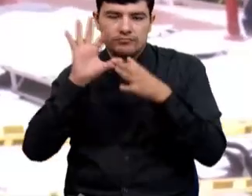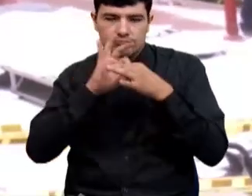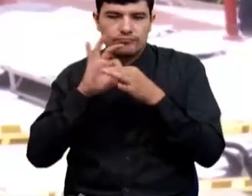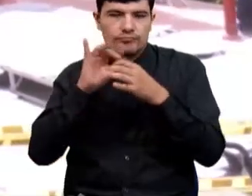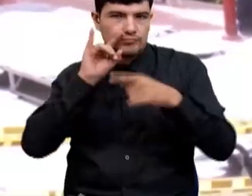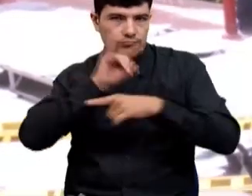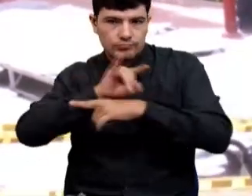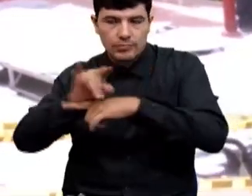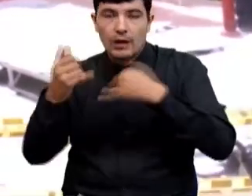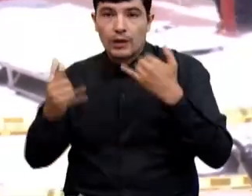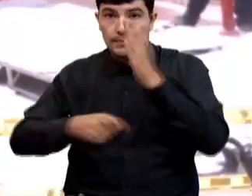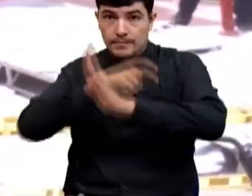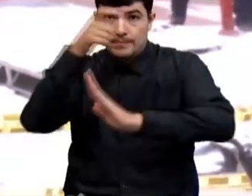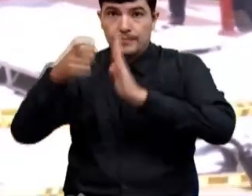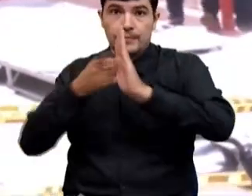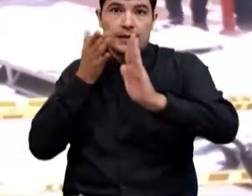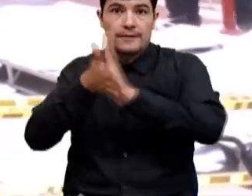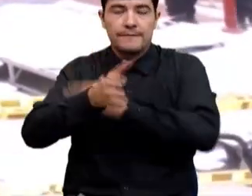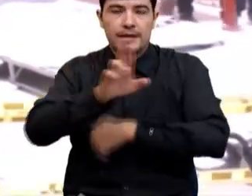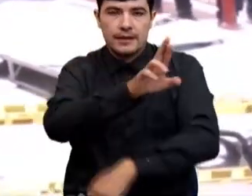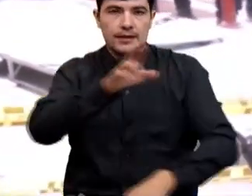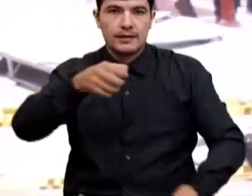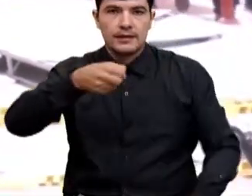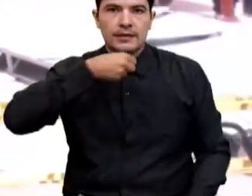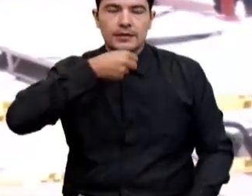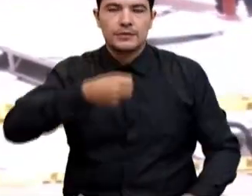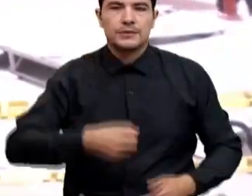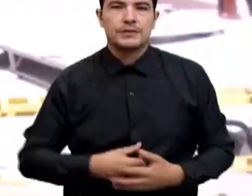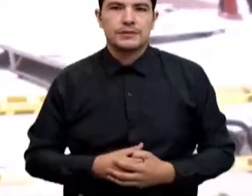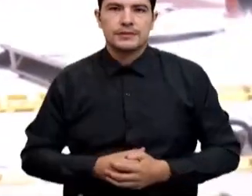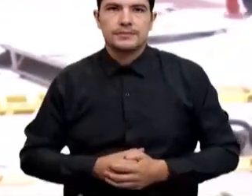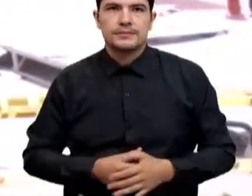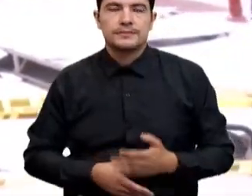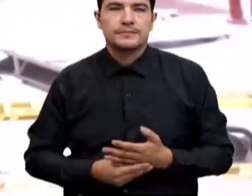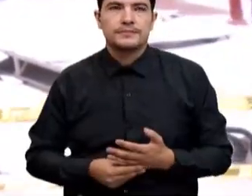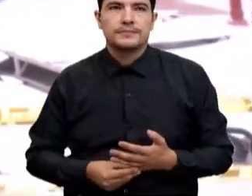información, continúen ustedes en estudio. Diana López, para Oriente Noticias, estamos informando.